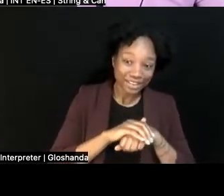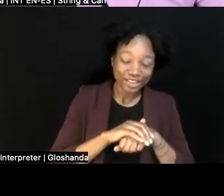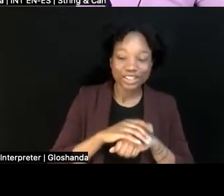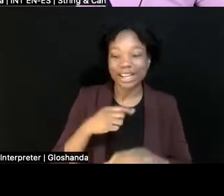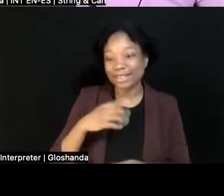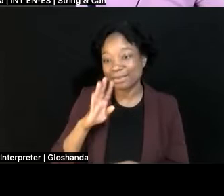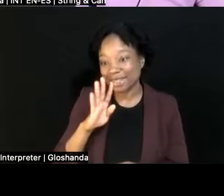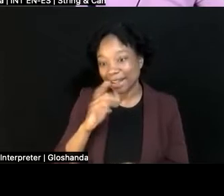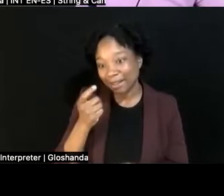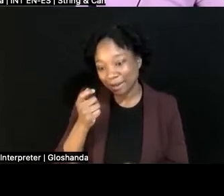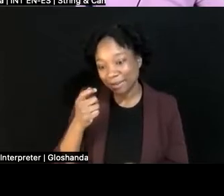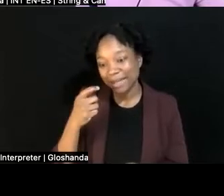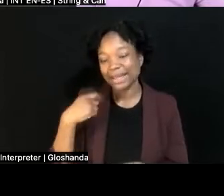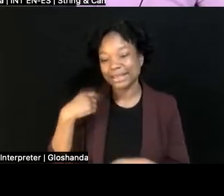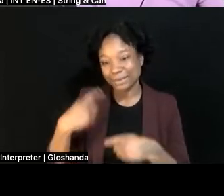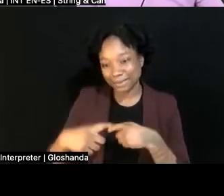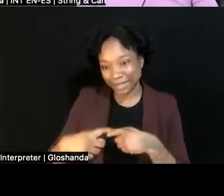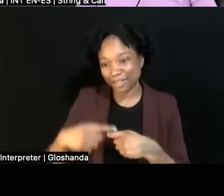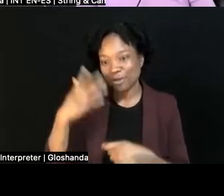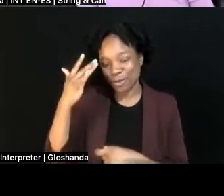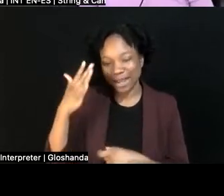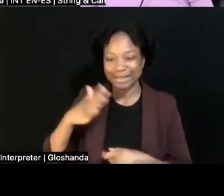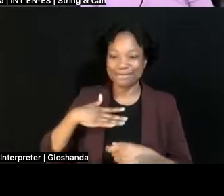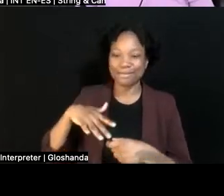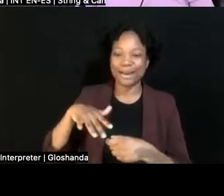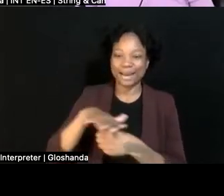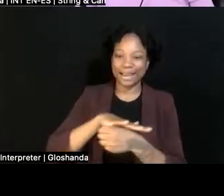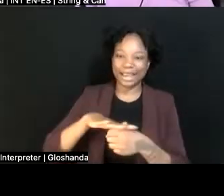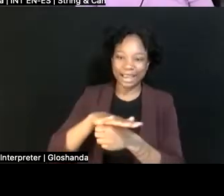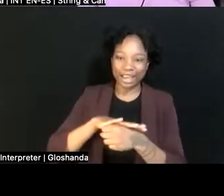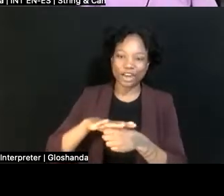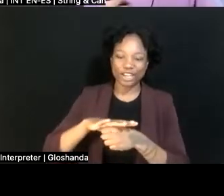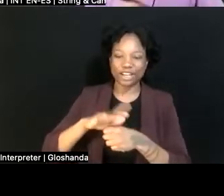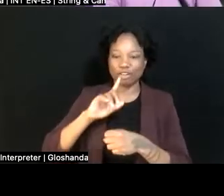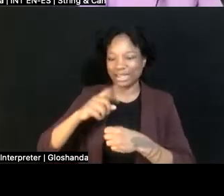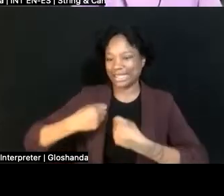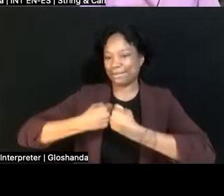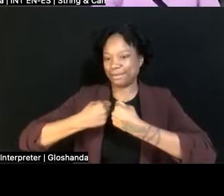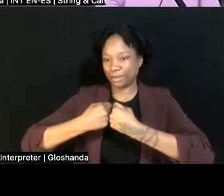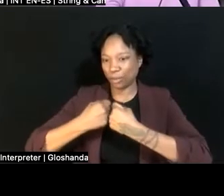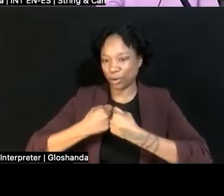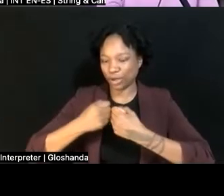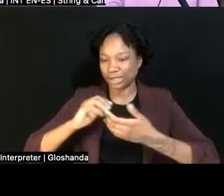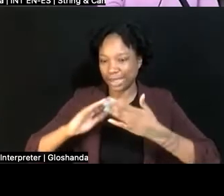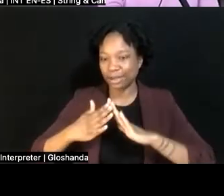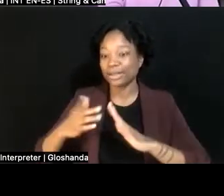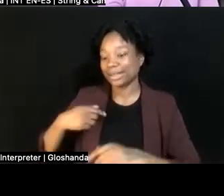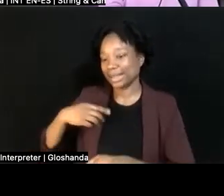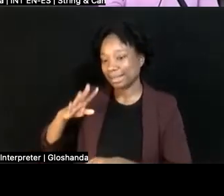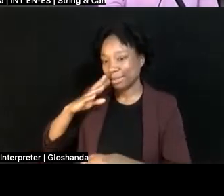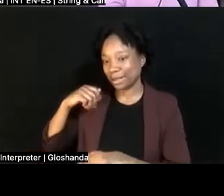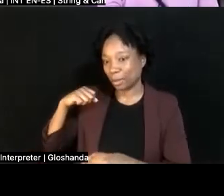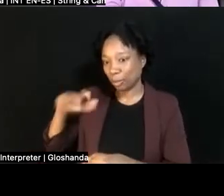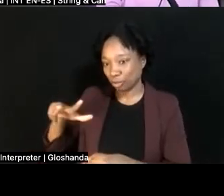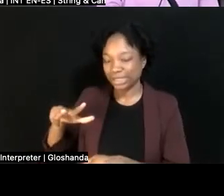de español por cuenta de mi pueblo, que es de frontera. Entonces, hablo mi lengua en portugués y